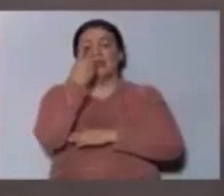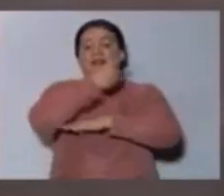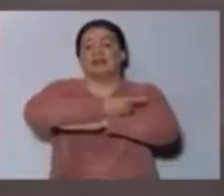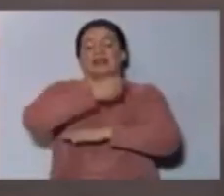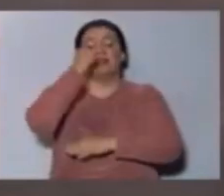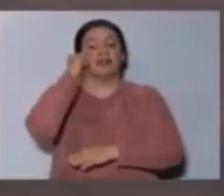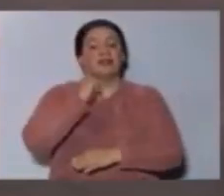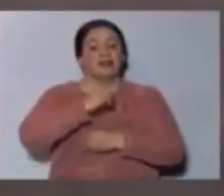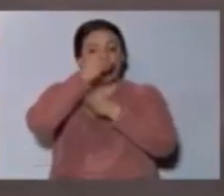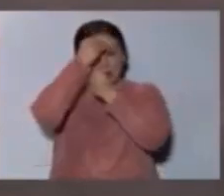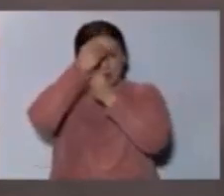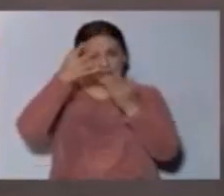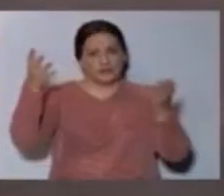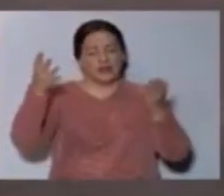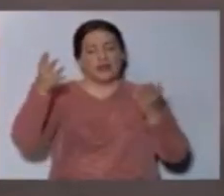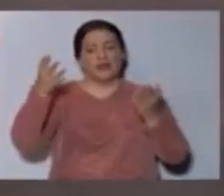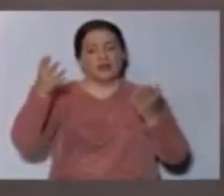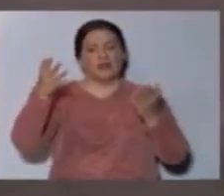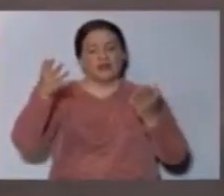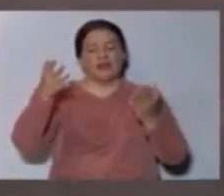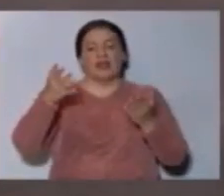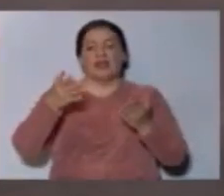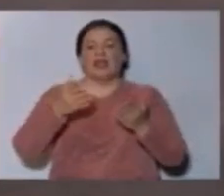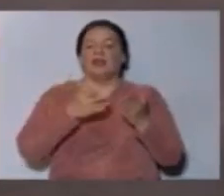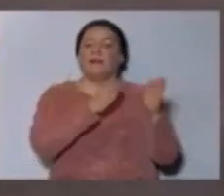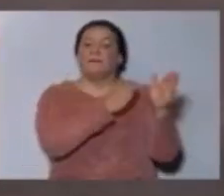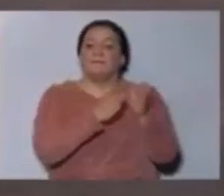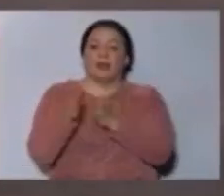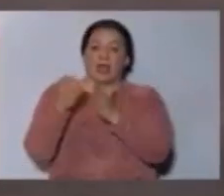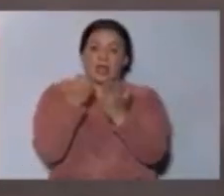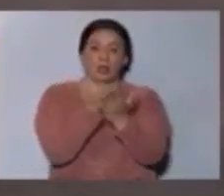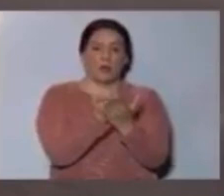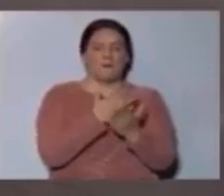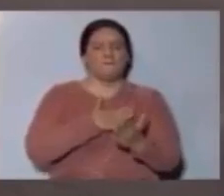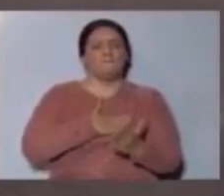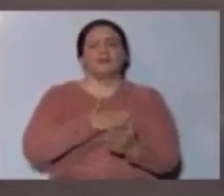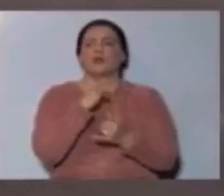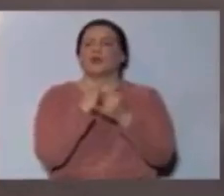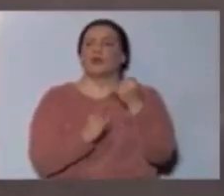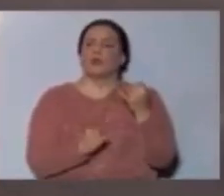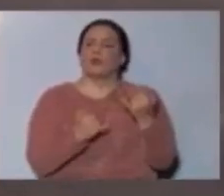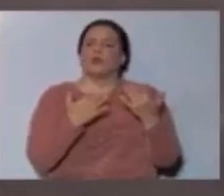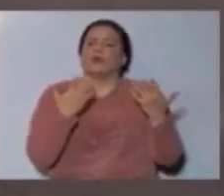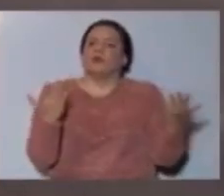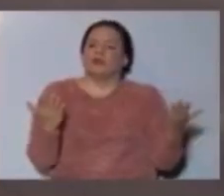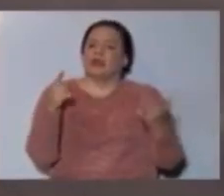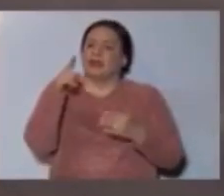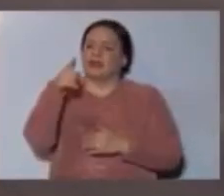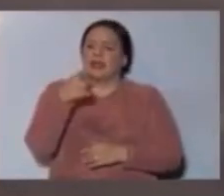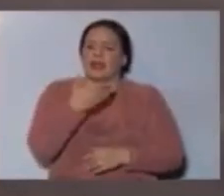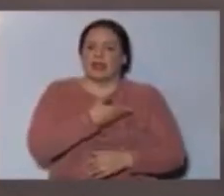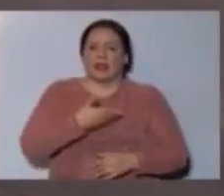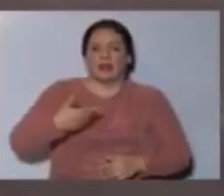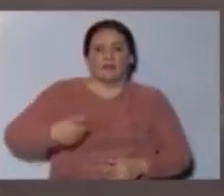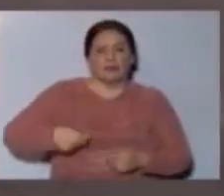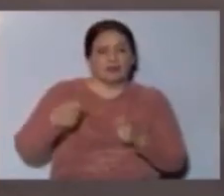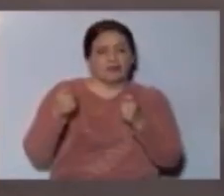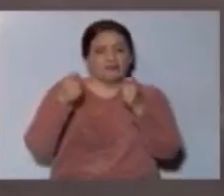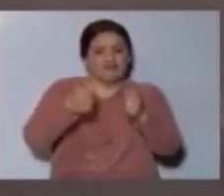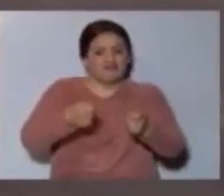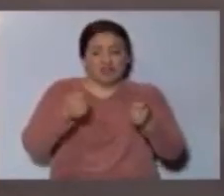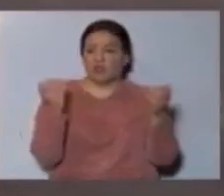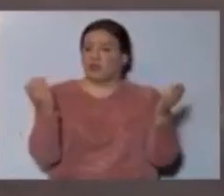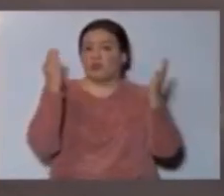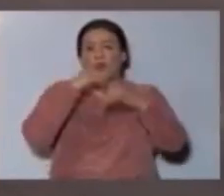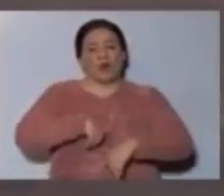ayer anunciaría el ansiado plan económico. Mi conclusión es que si no lo presentó es porque no